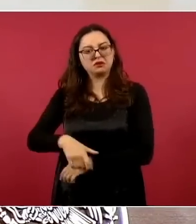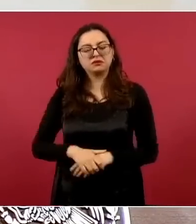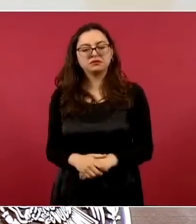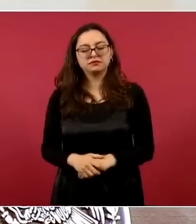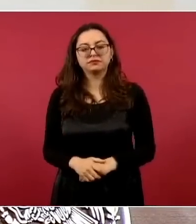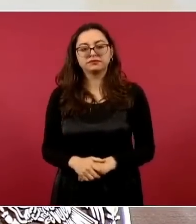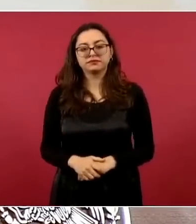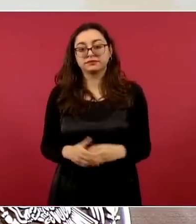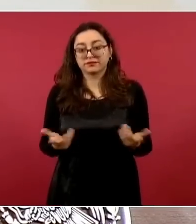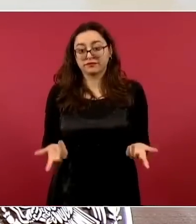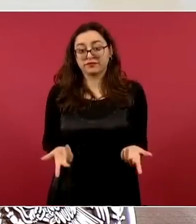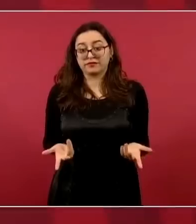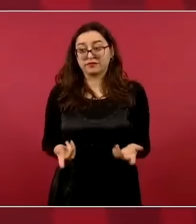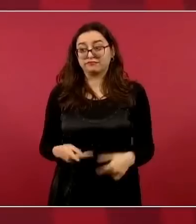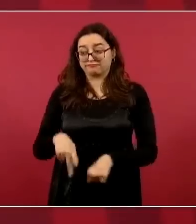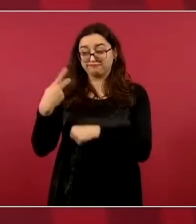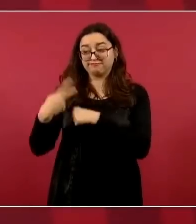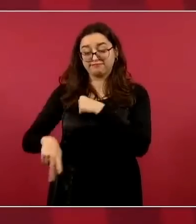Y además,